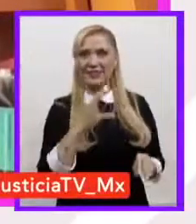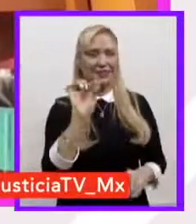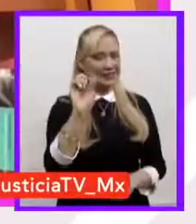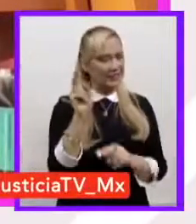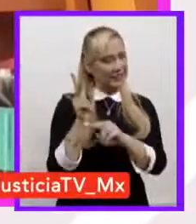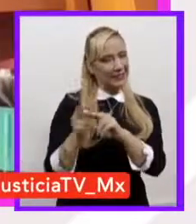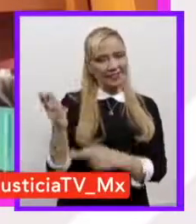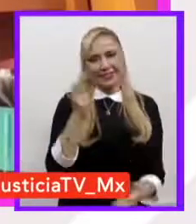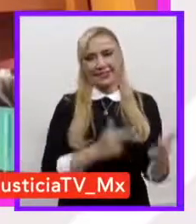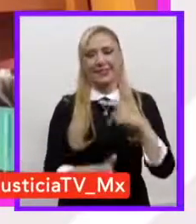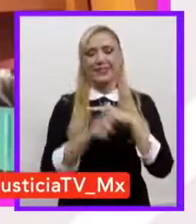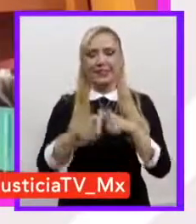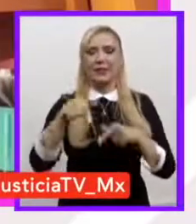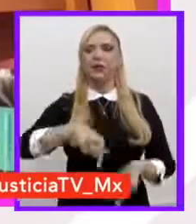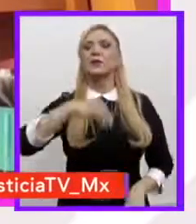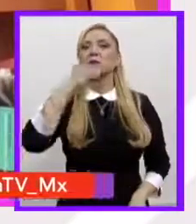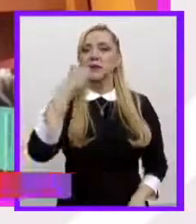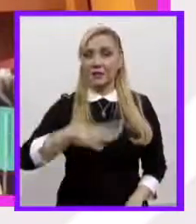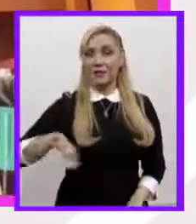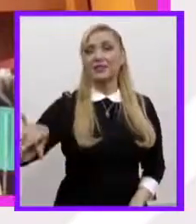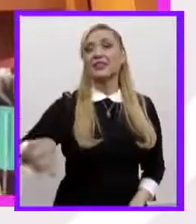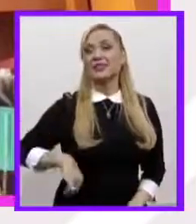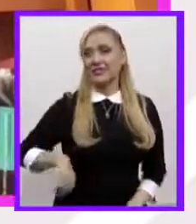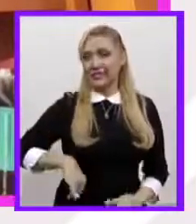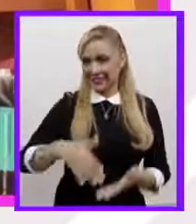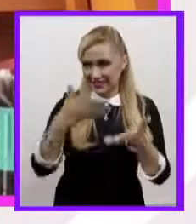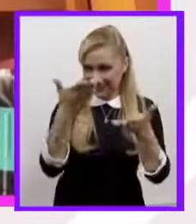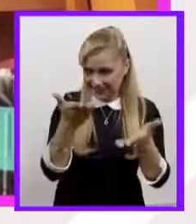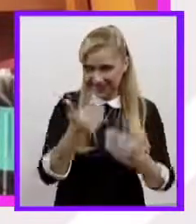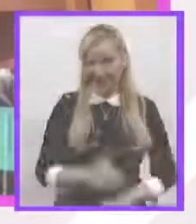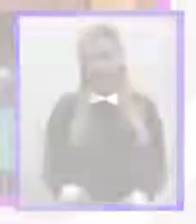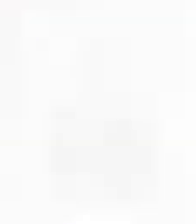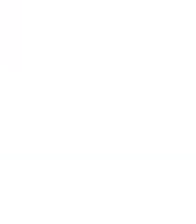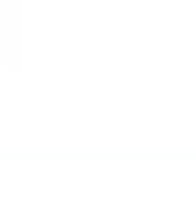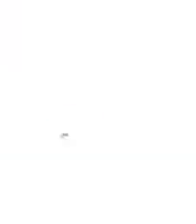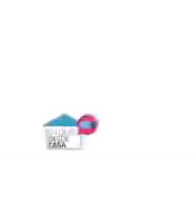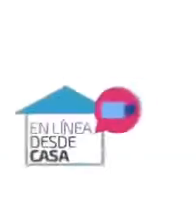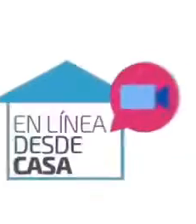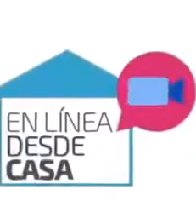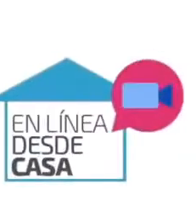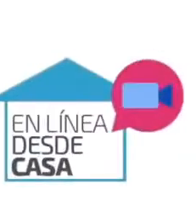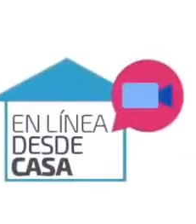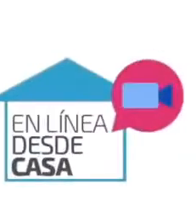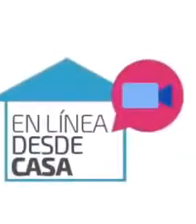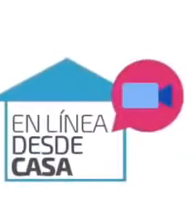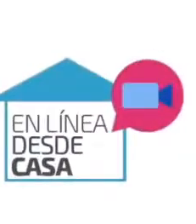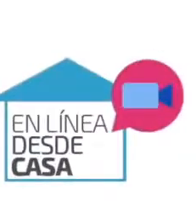ahorita regresamos porque este programa va a ser muy interesante.